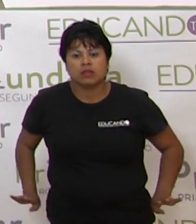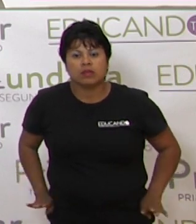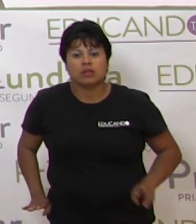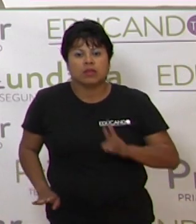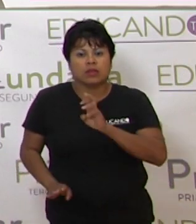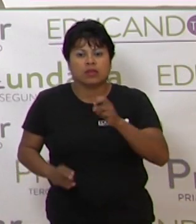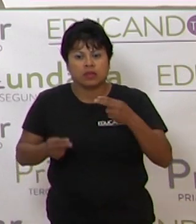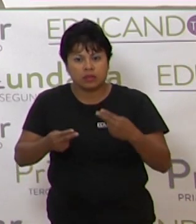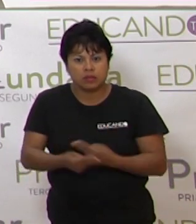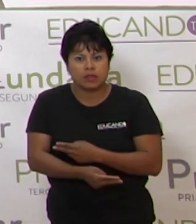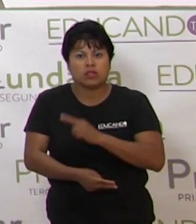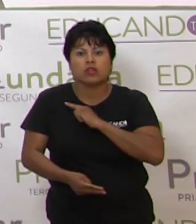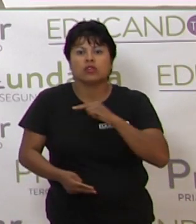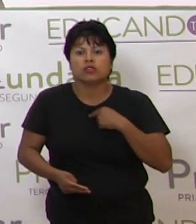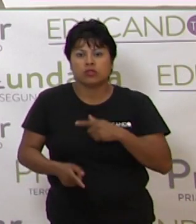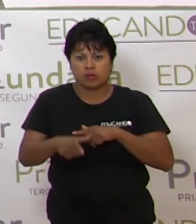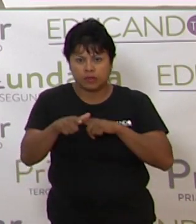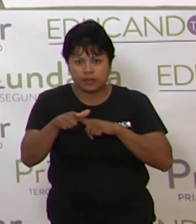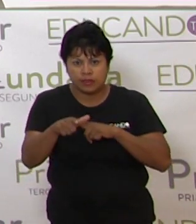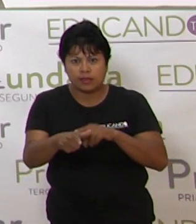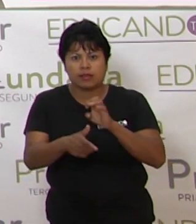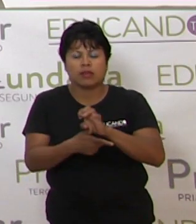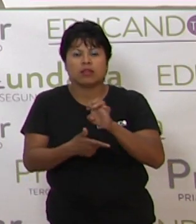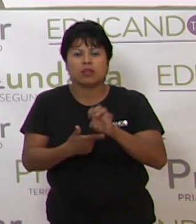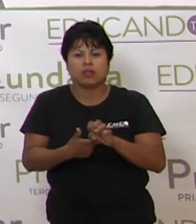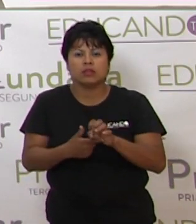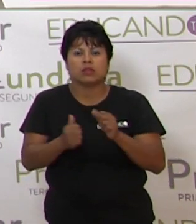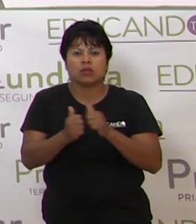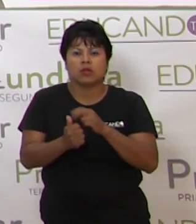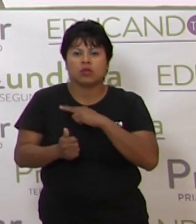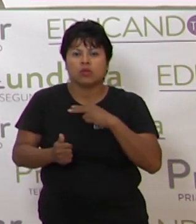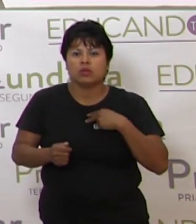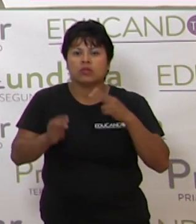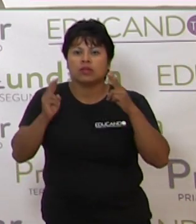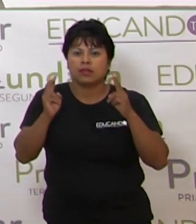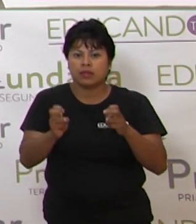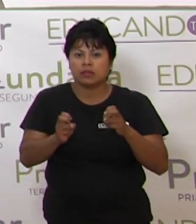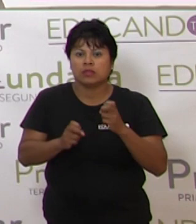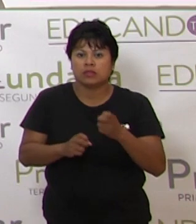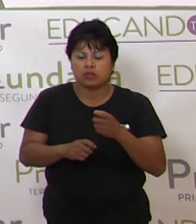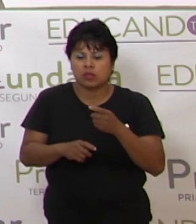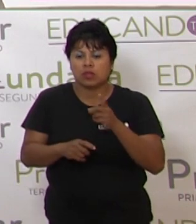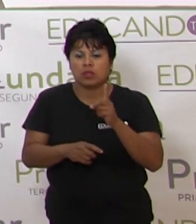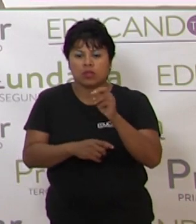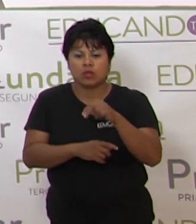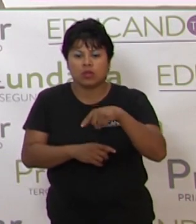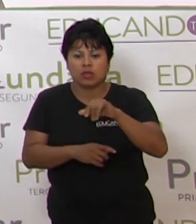Renacimiento, vamos a continuar entonces ahora con nuestro texto de Don Quijote.